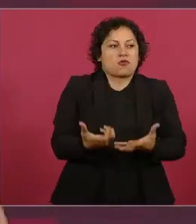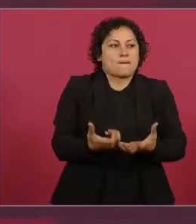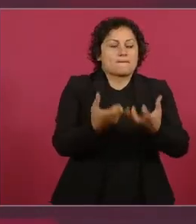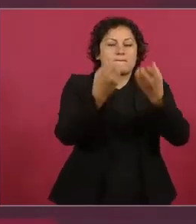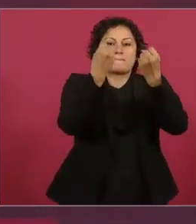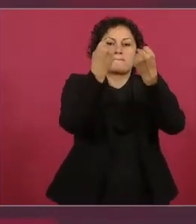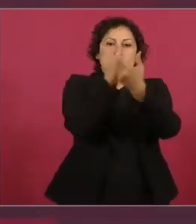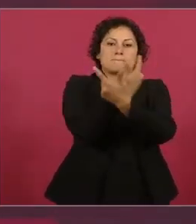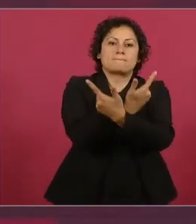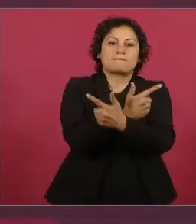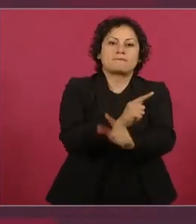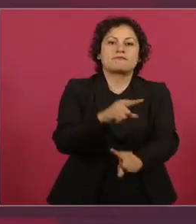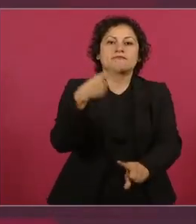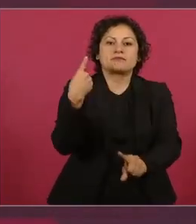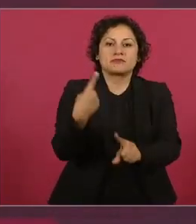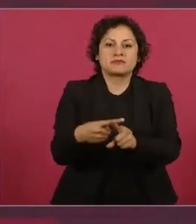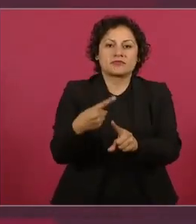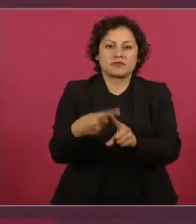es algo único,